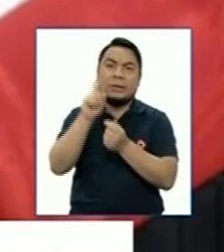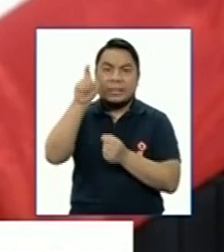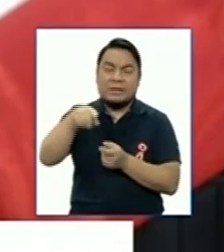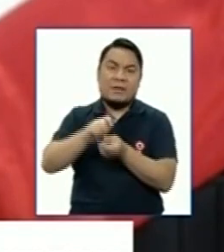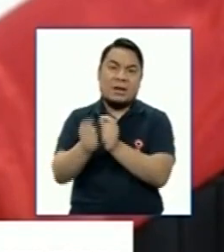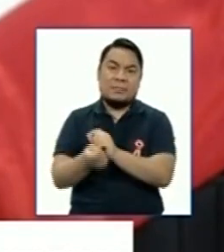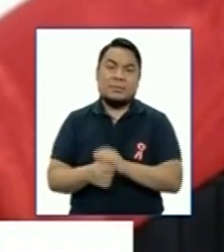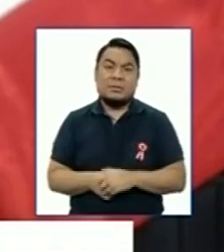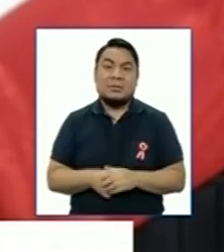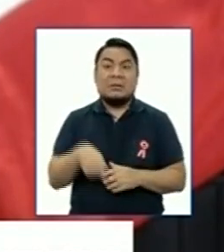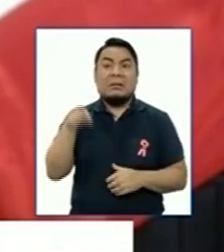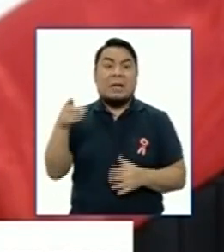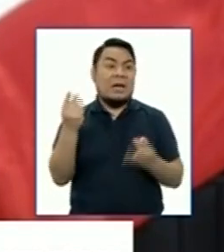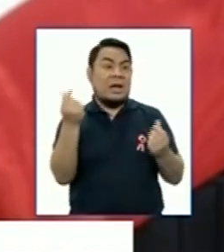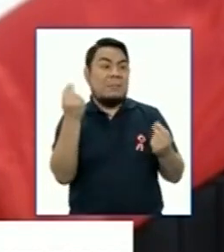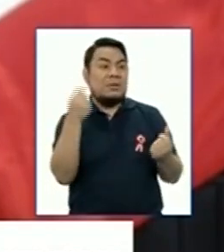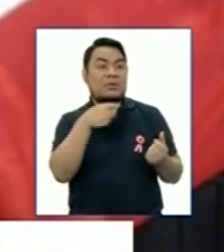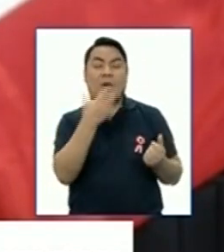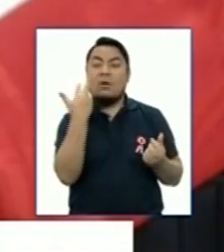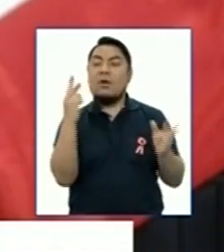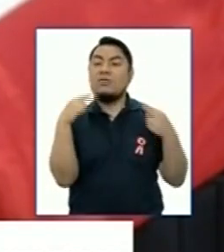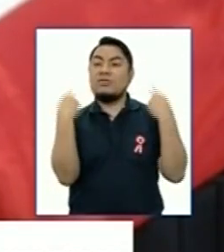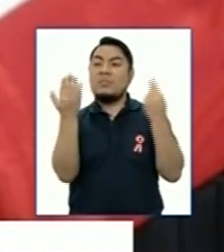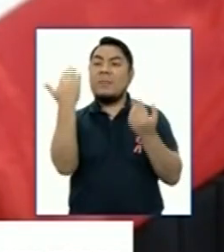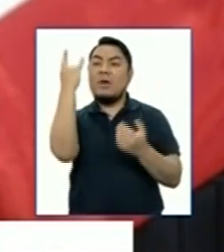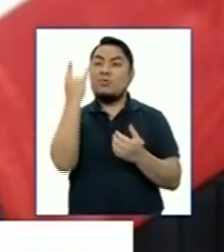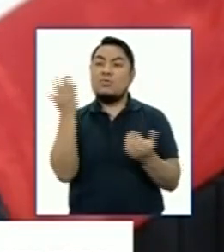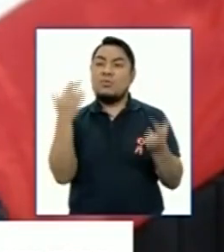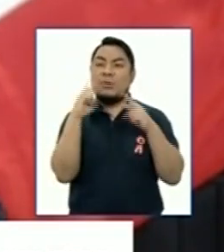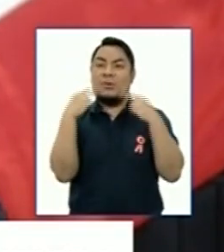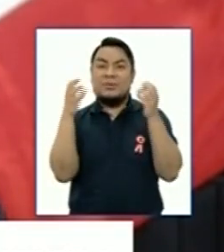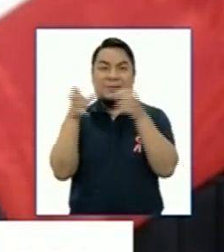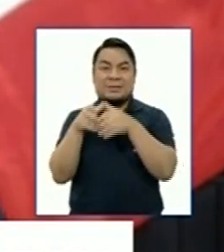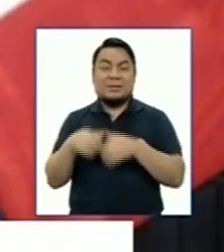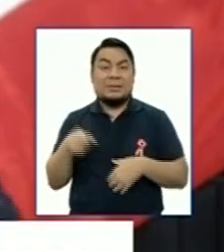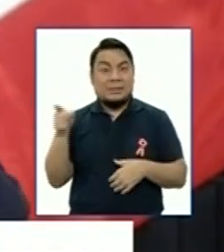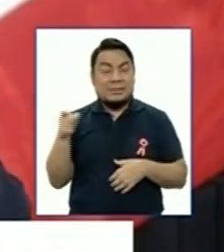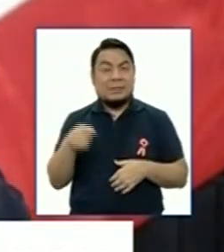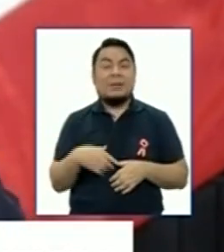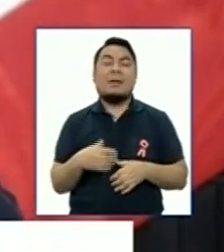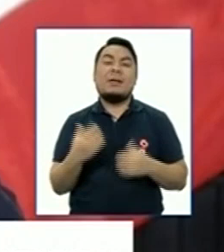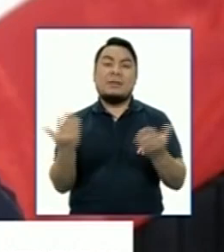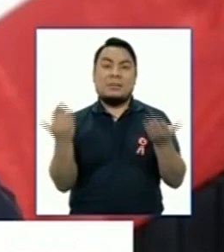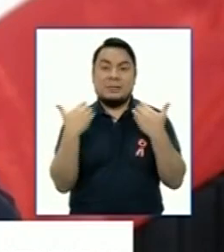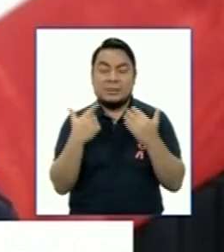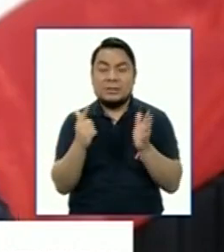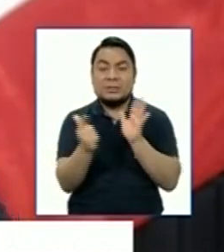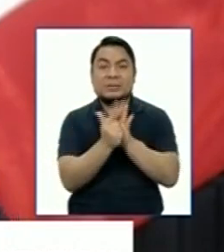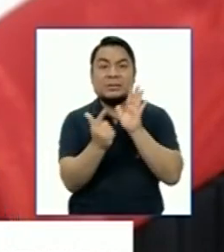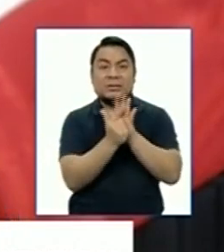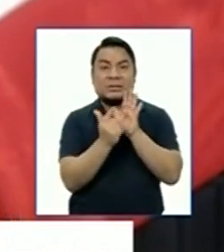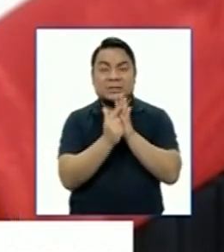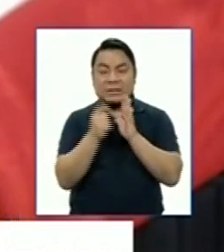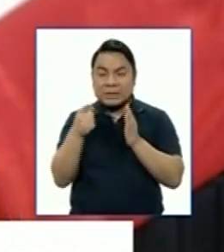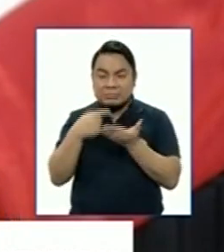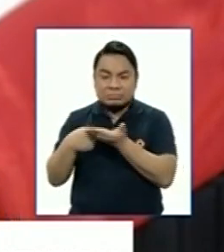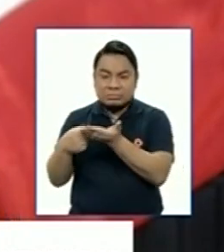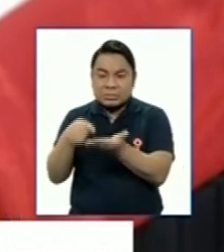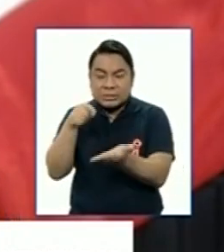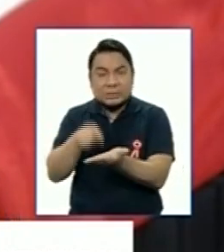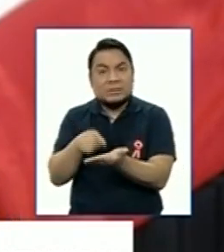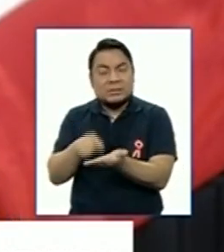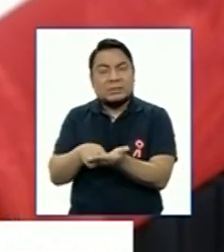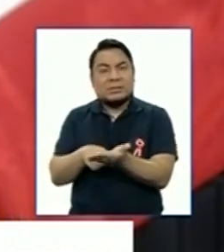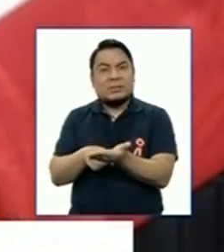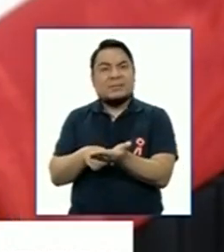pues una mínima sensatez la necesidad de realizar lo que ellos aprobaron no es lo que quiera creer entonces que esos